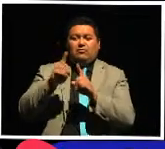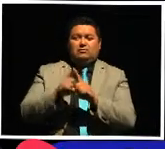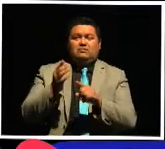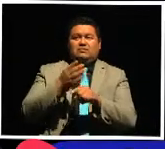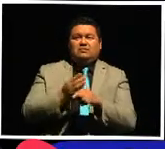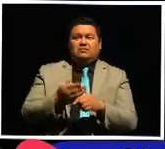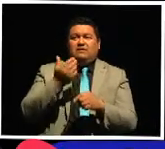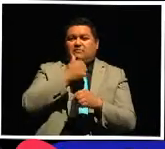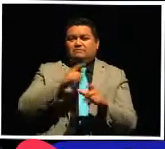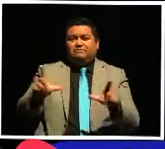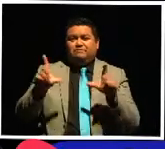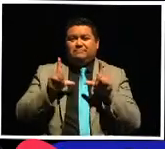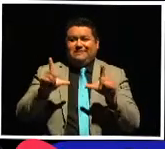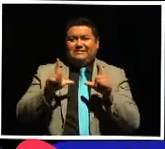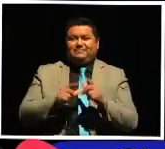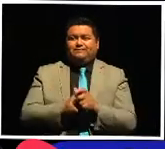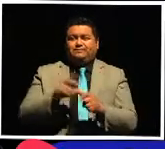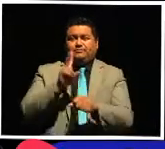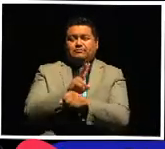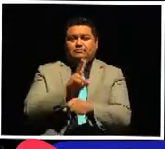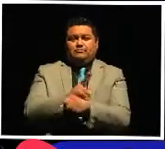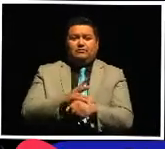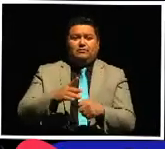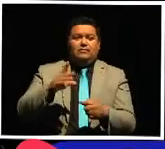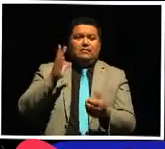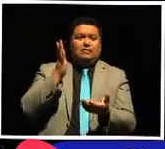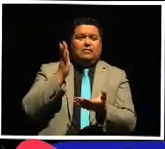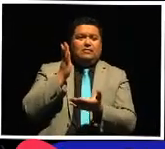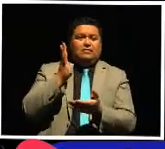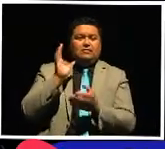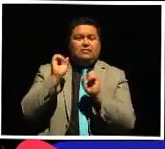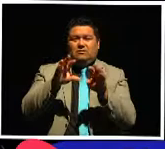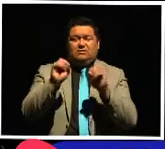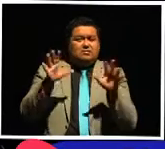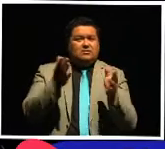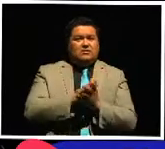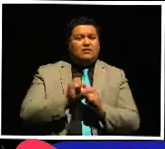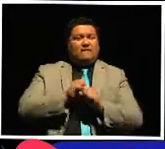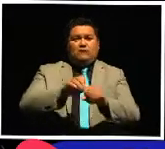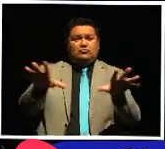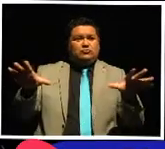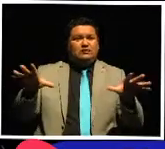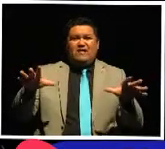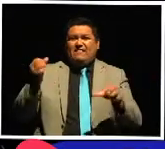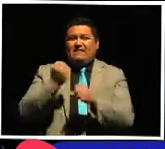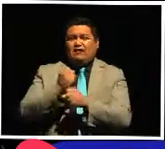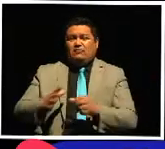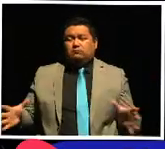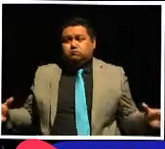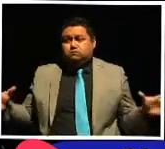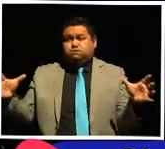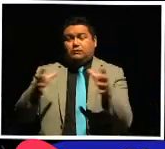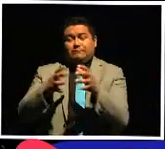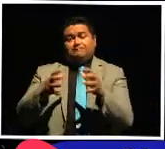pregrado, personas de educación, de fusión. Entonces, de nuevo, es un trabajo en equipo